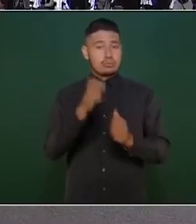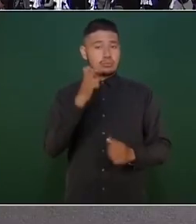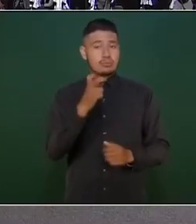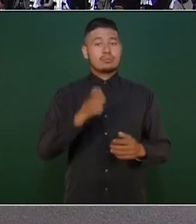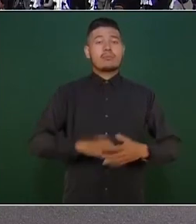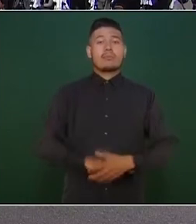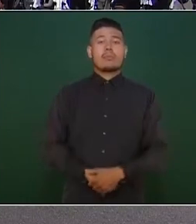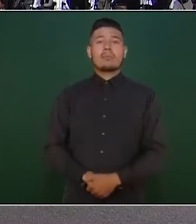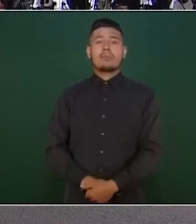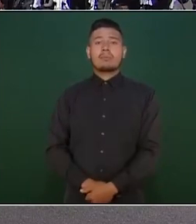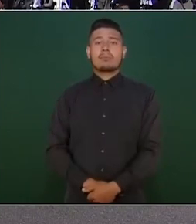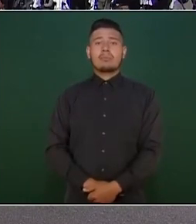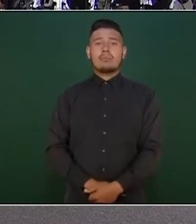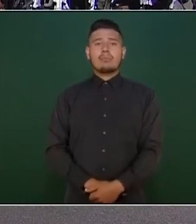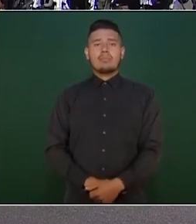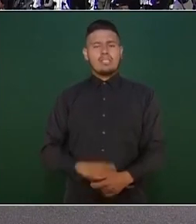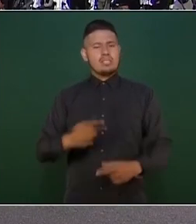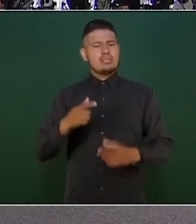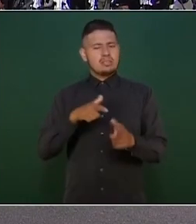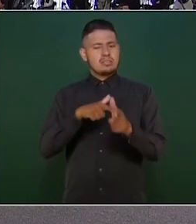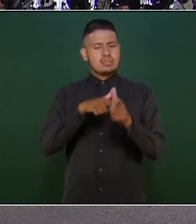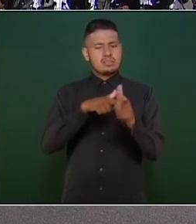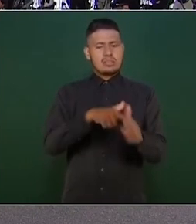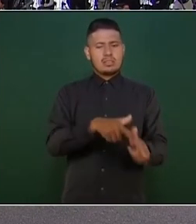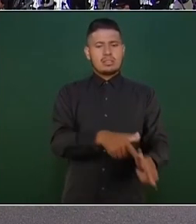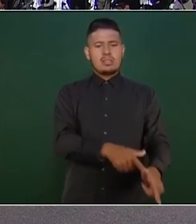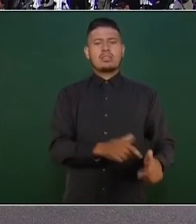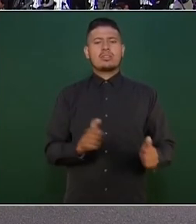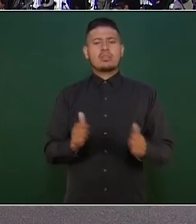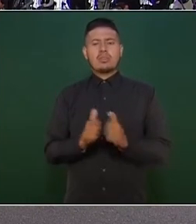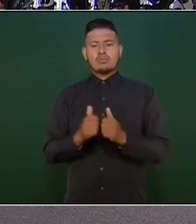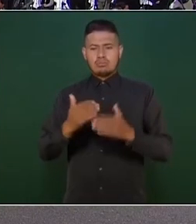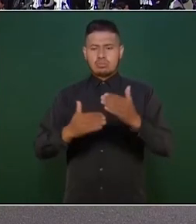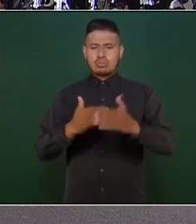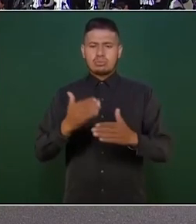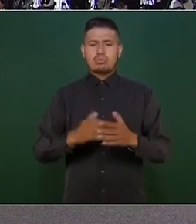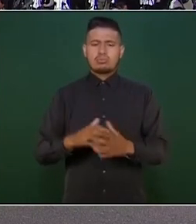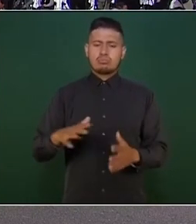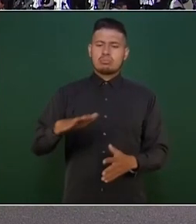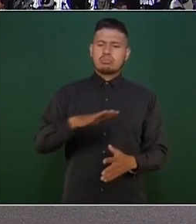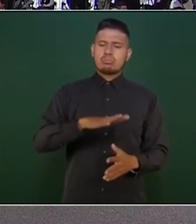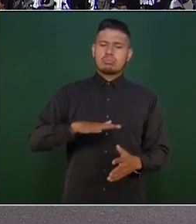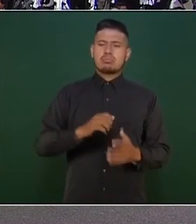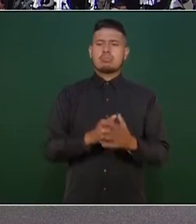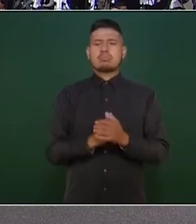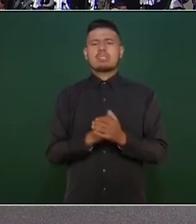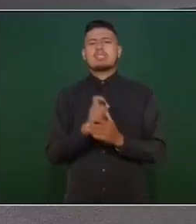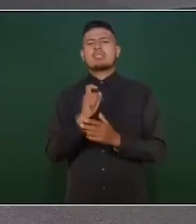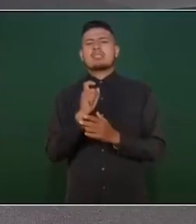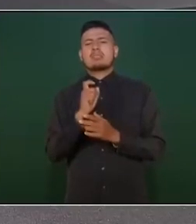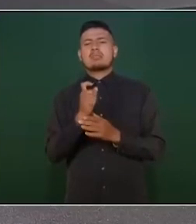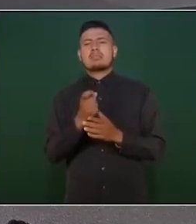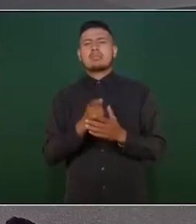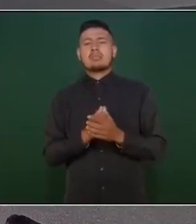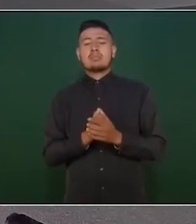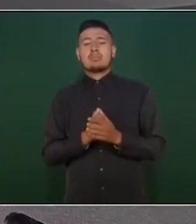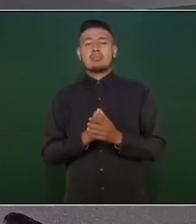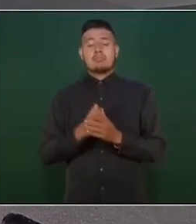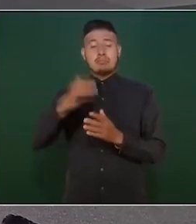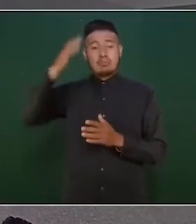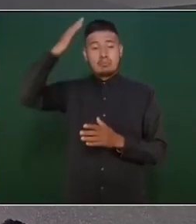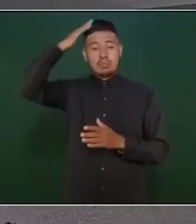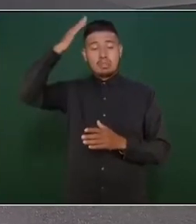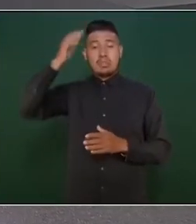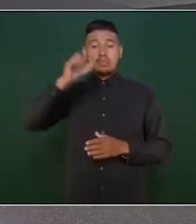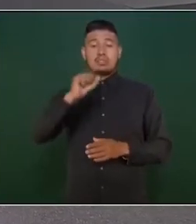y se seguirán con las acciones, tanto en el ámbito que lidera